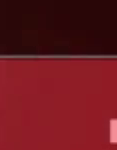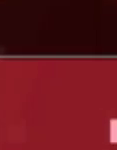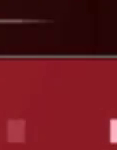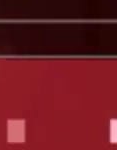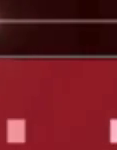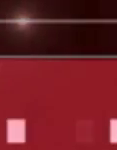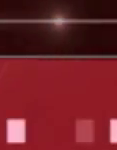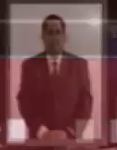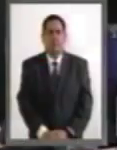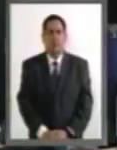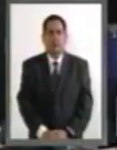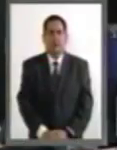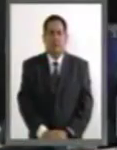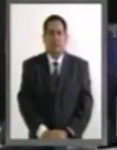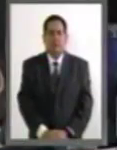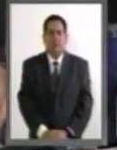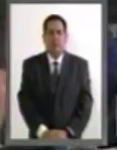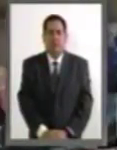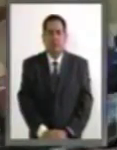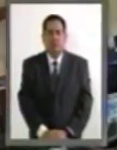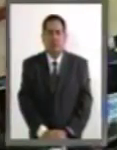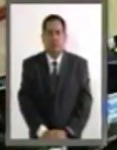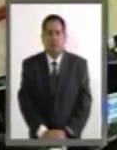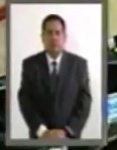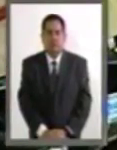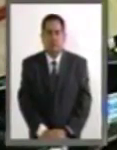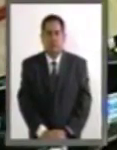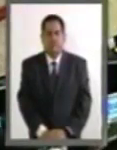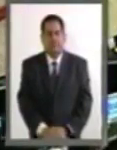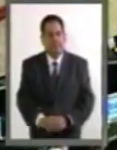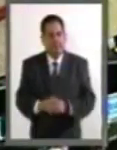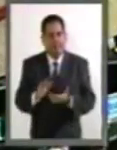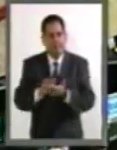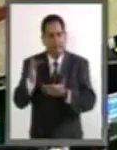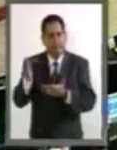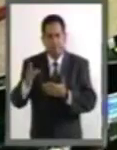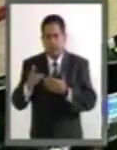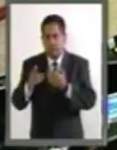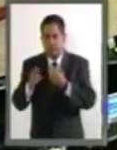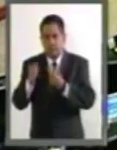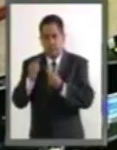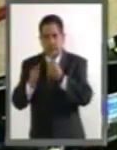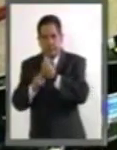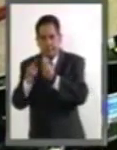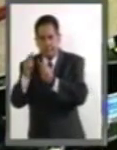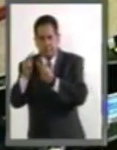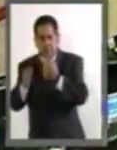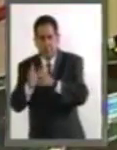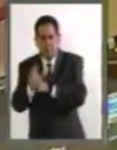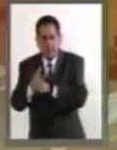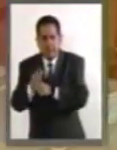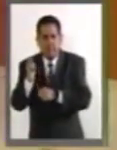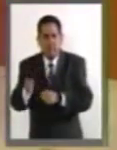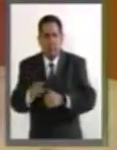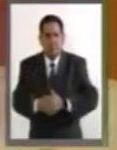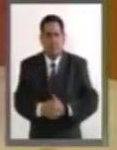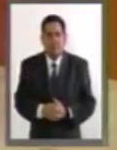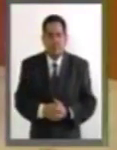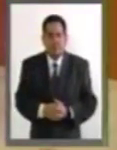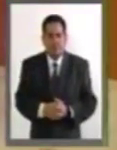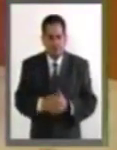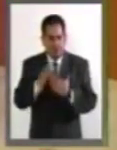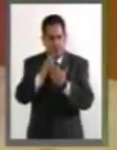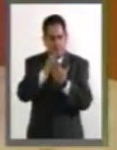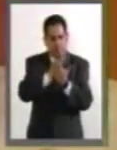punto por punto. Sin duda, una de las problemáticas que hoy han lastimado a nuestro país, precisamente en el tejido